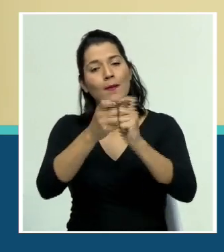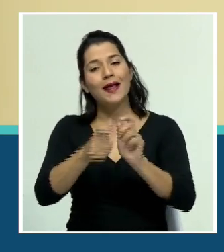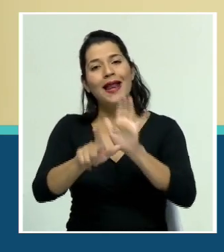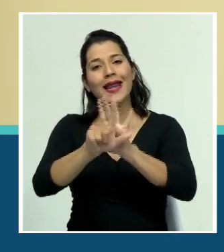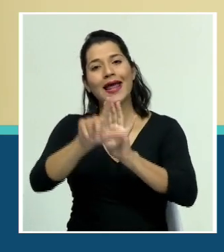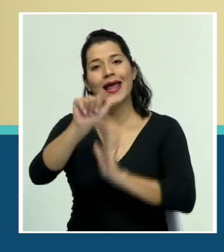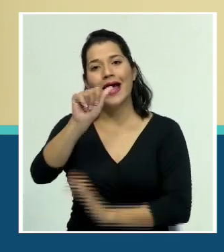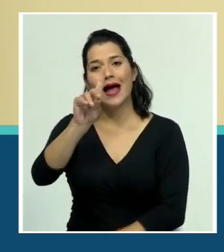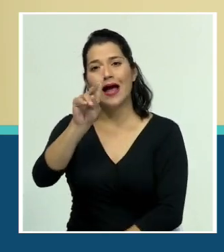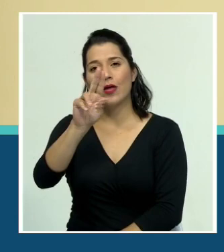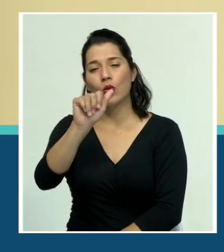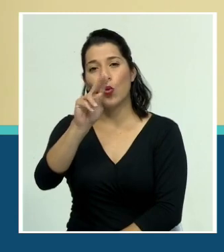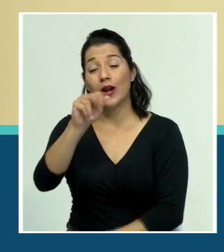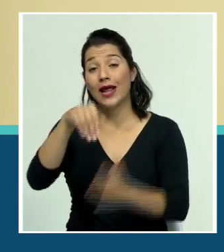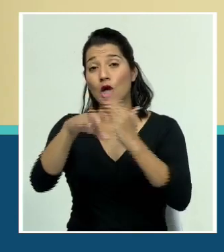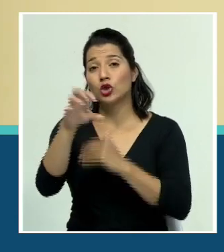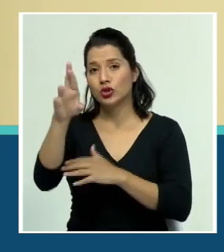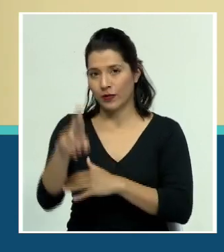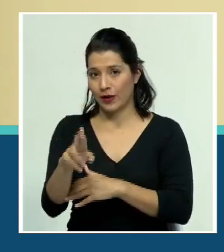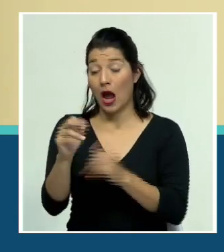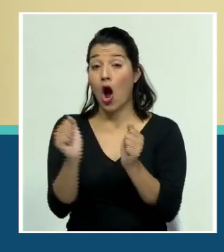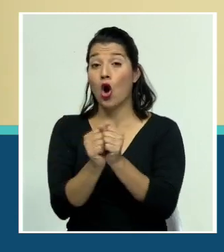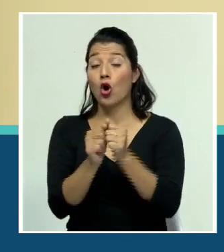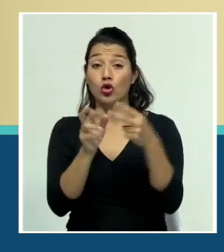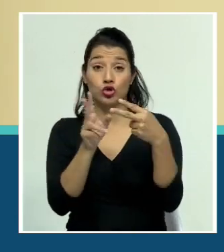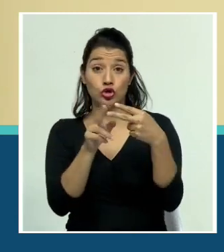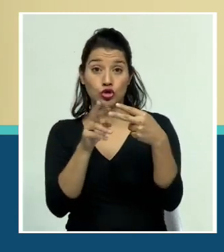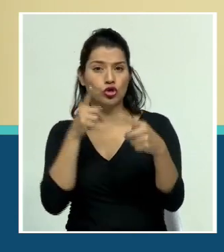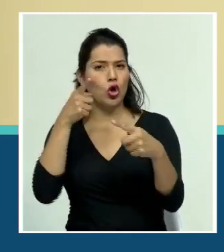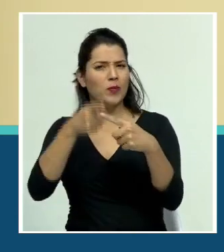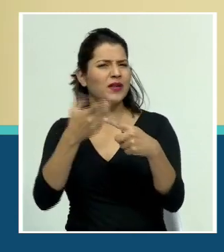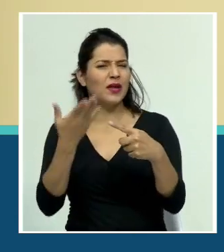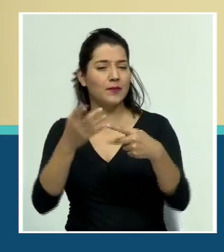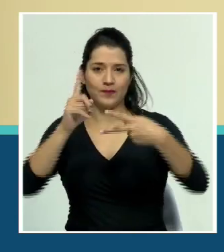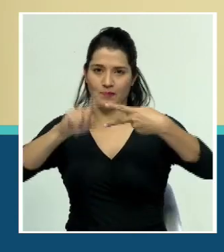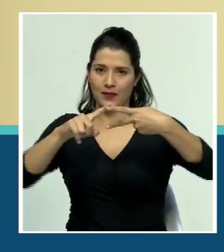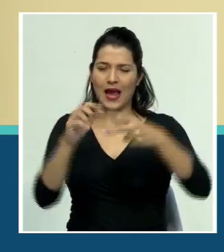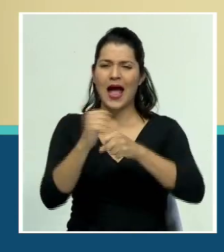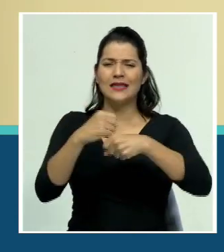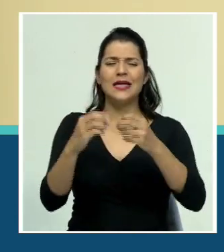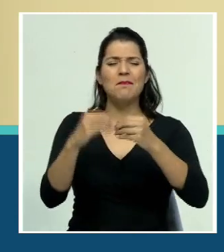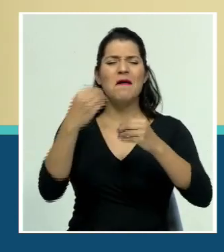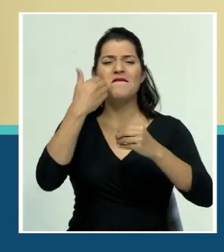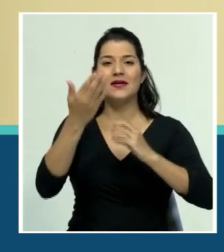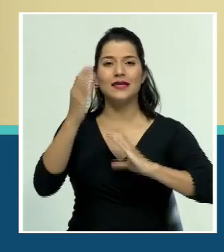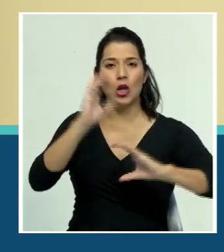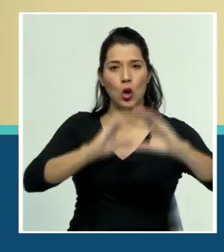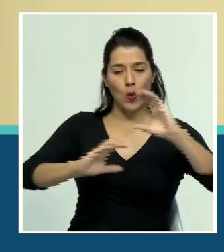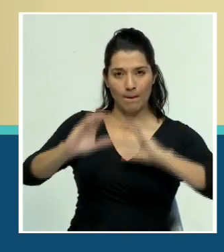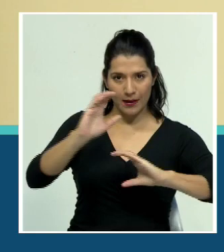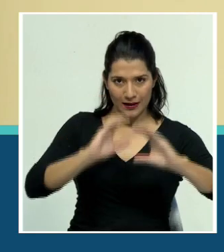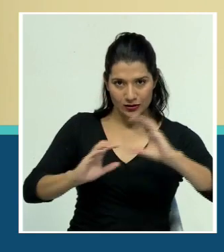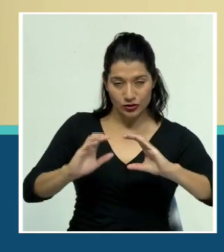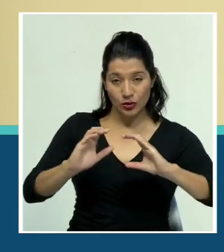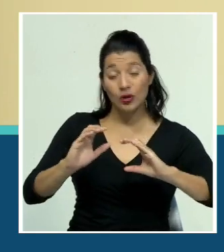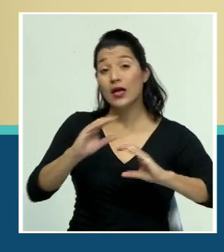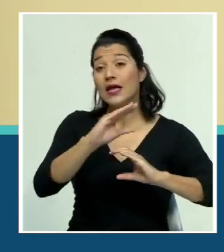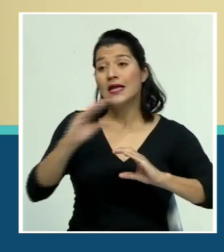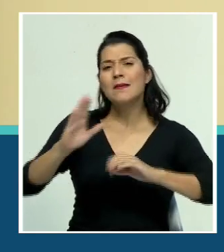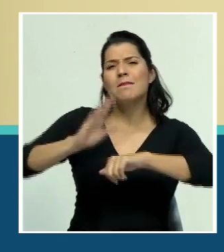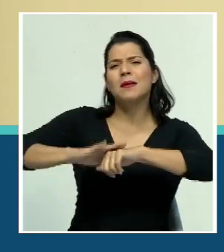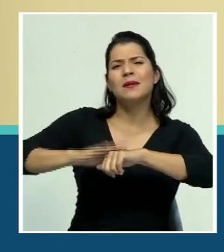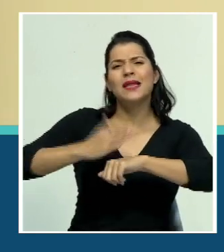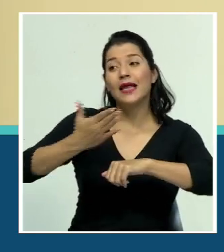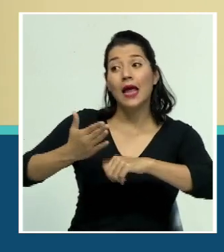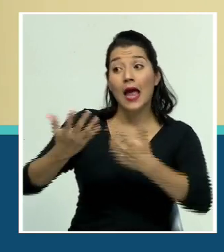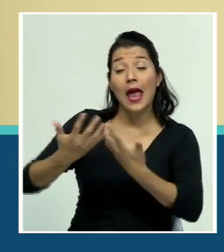Costa Rica con dos objetivos. Primero, facilitar el comercio y reducirle a los